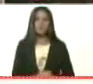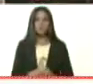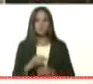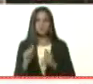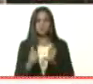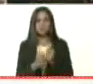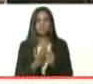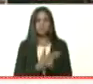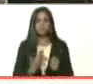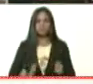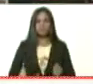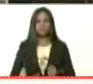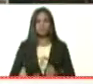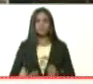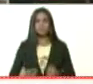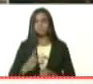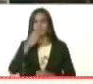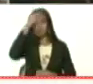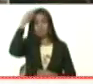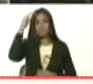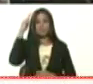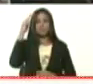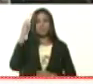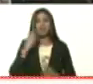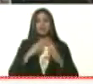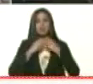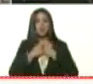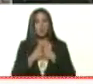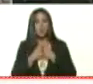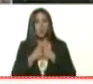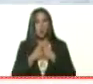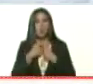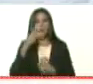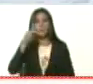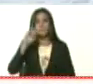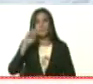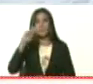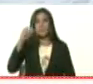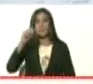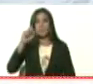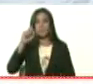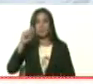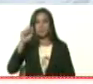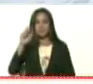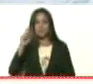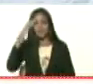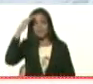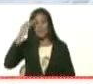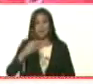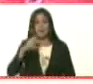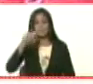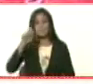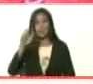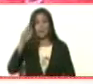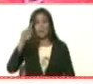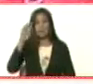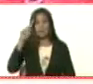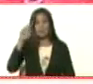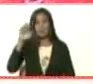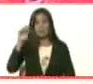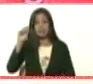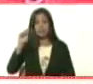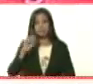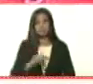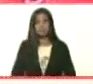Vicepresidenta Tarek, Aristóbulo, Piñate, General Paredes, jefe de